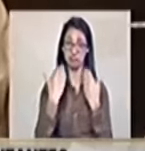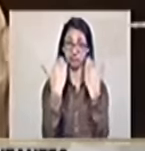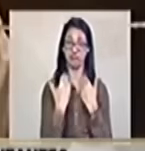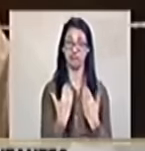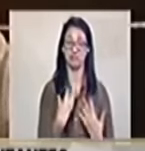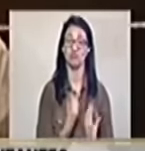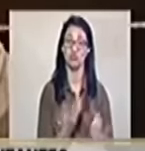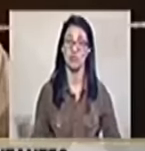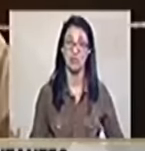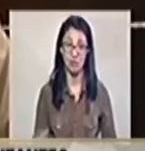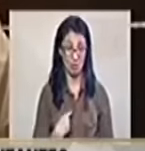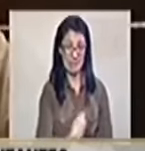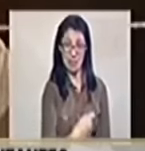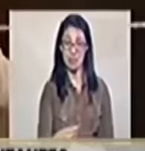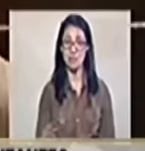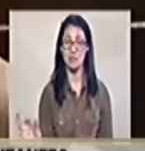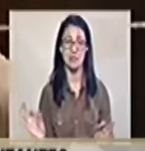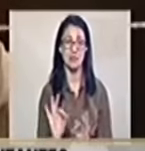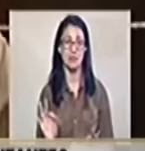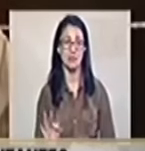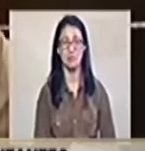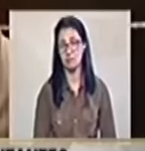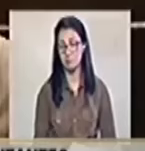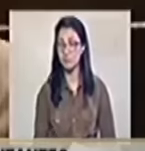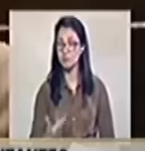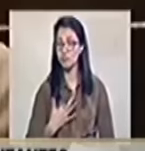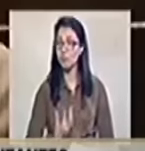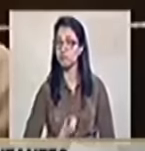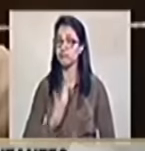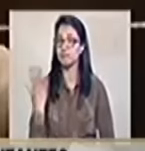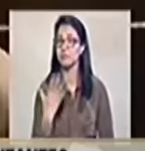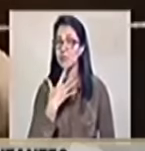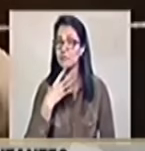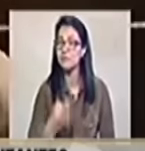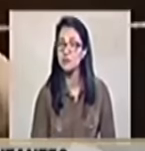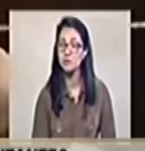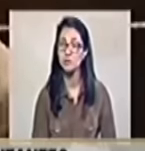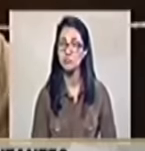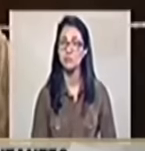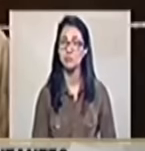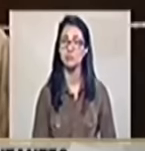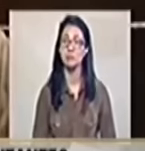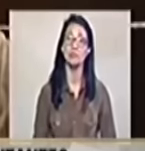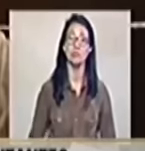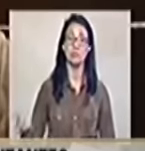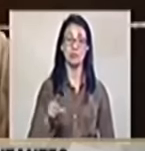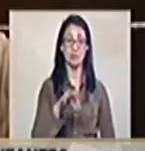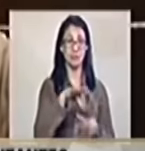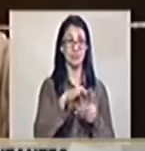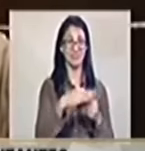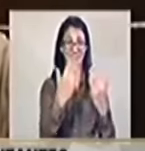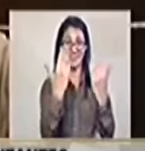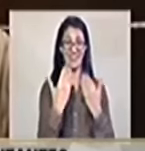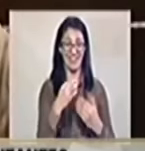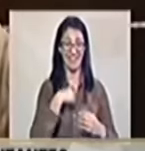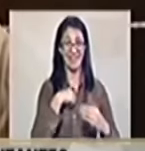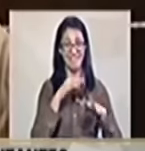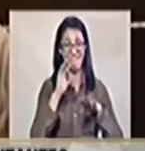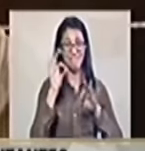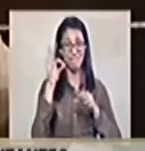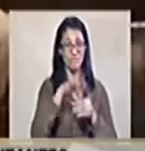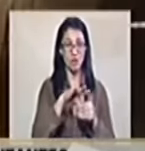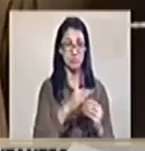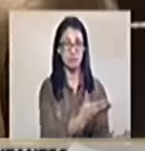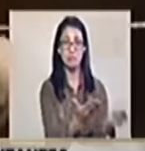a nadie. Y por eso me siento autorizado para decir lo que digo. Y a esos 45 mil electores míos, les